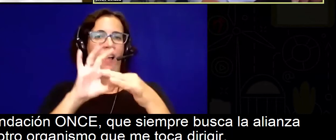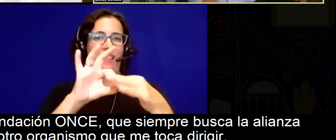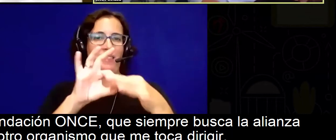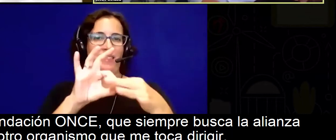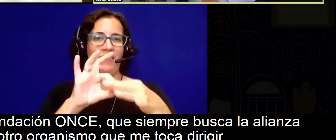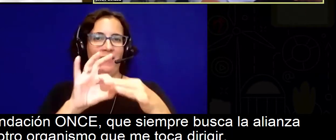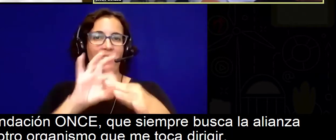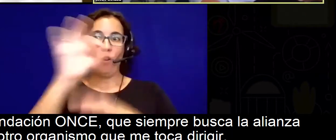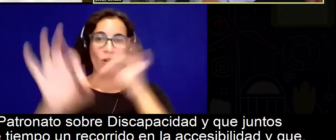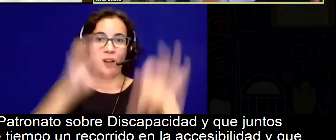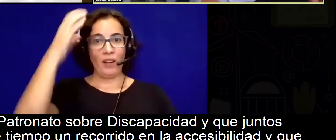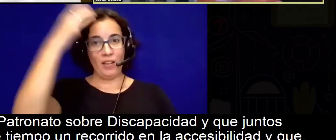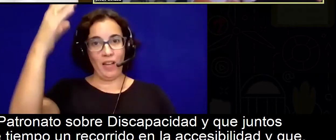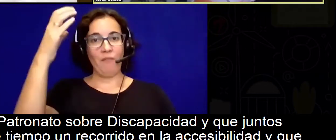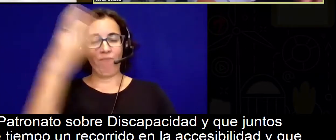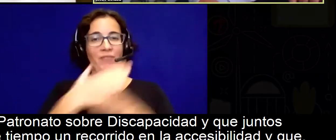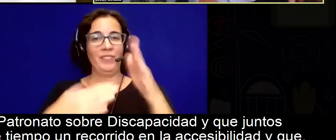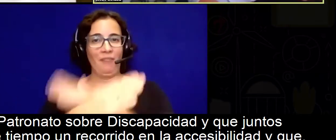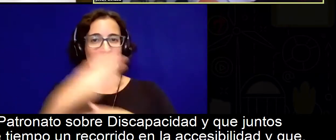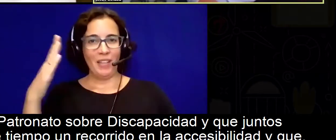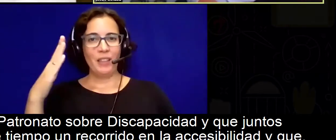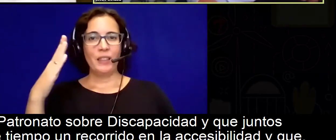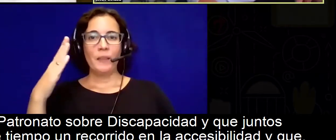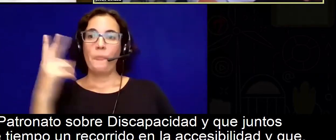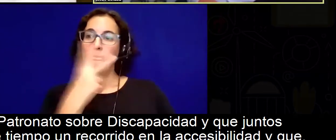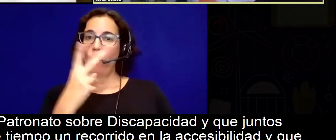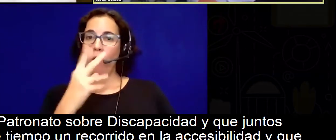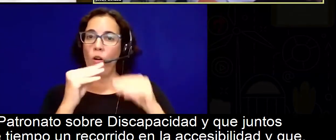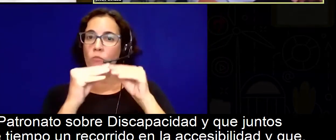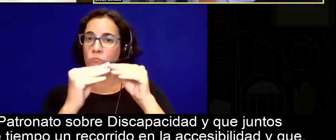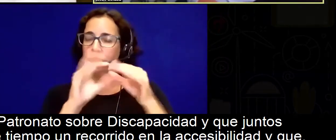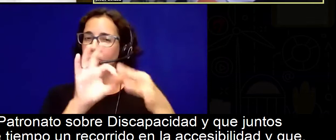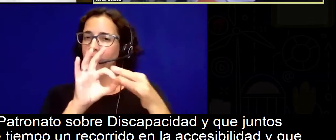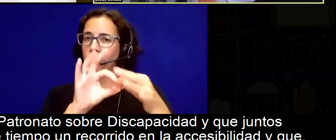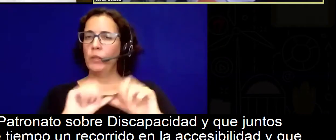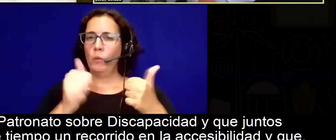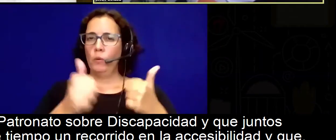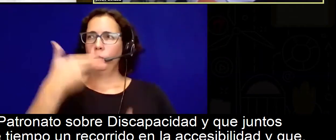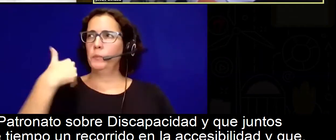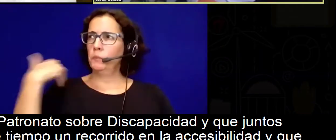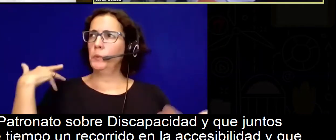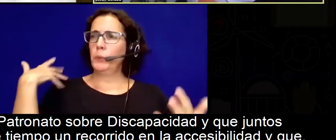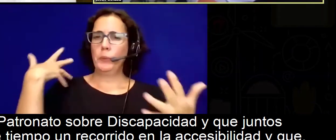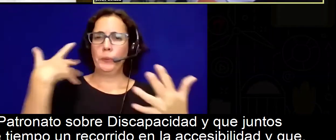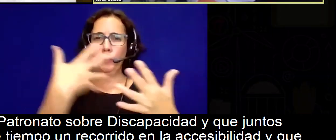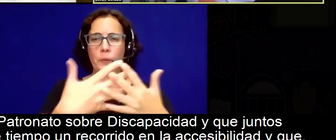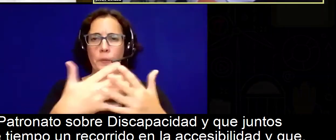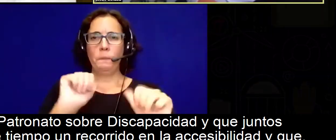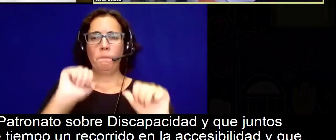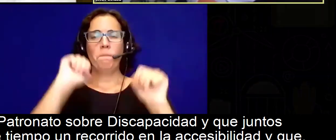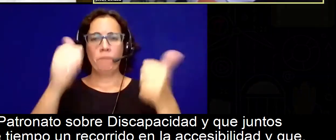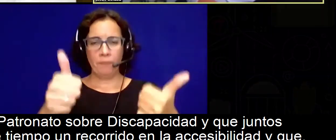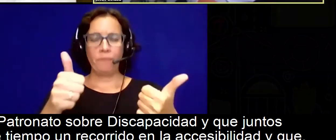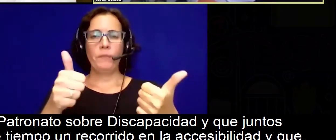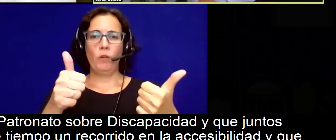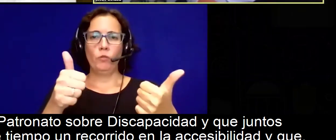el Real Patronato sobre Discapacidad, y que juntos, es verdad, que emprendimos ya hace tiempo un